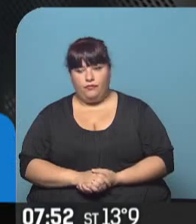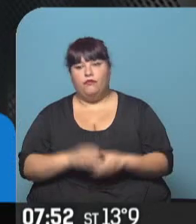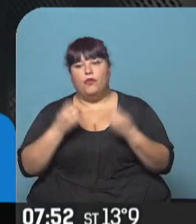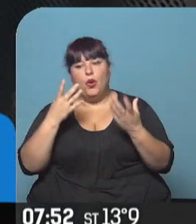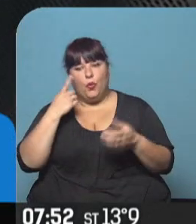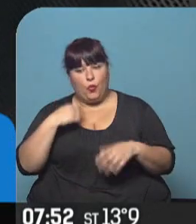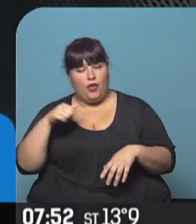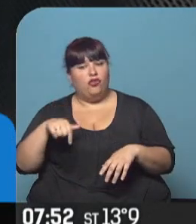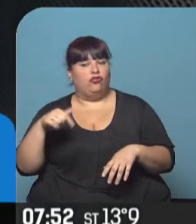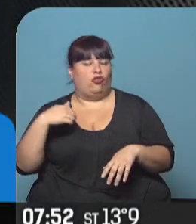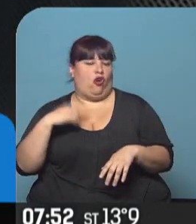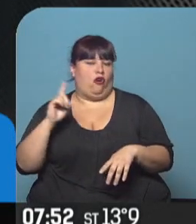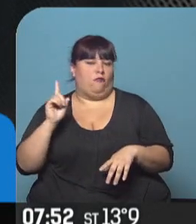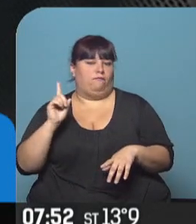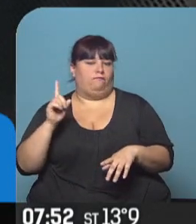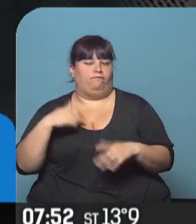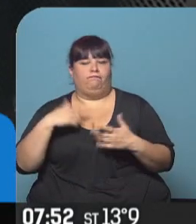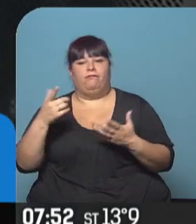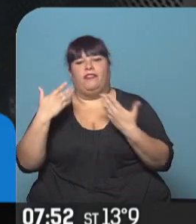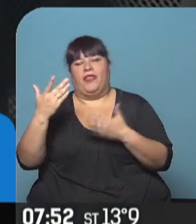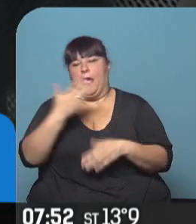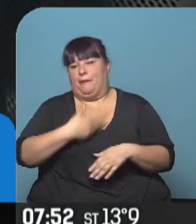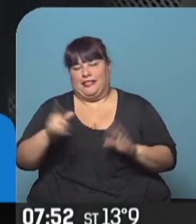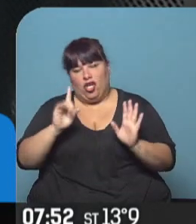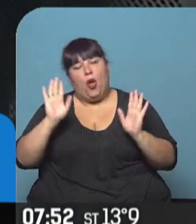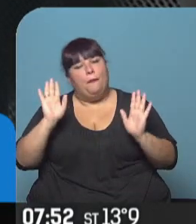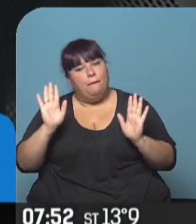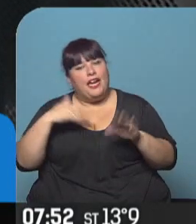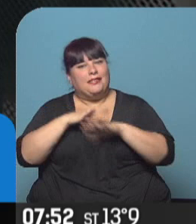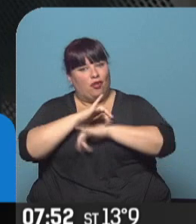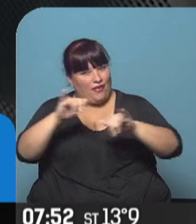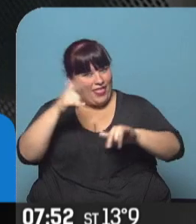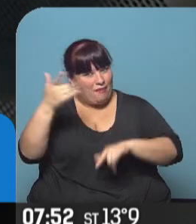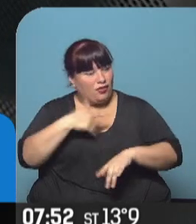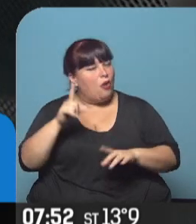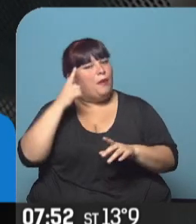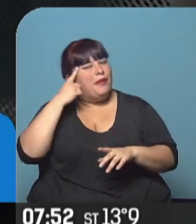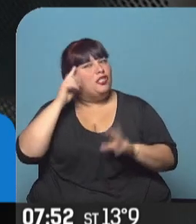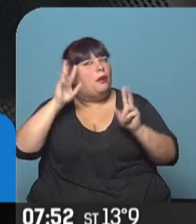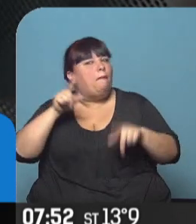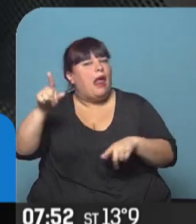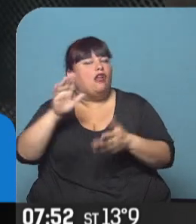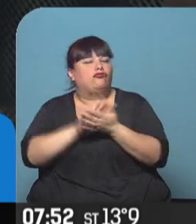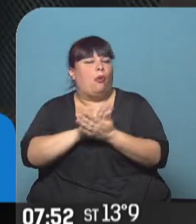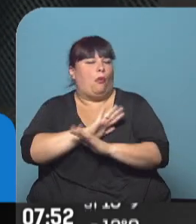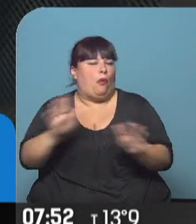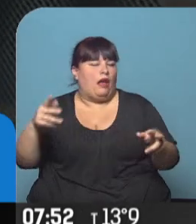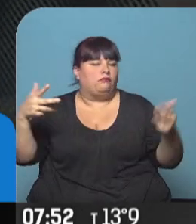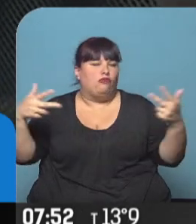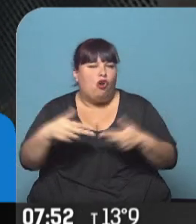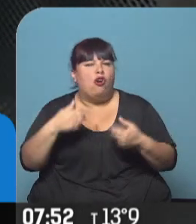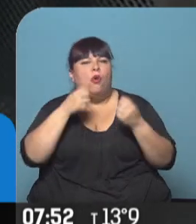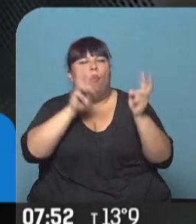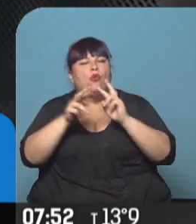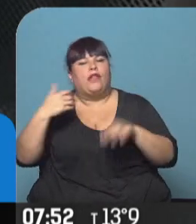yo no soy exégeta del presidente pero me parece que la idea es terminar con lo pendular hacer de la argentina